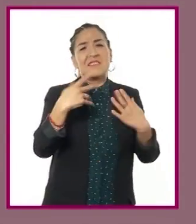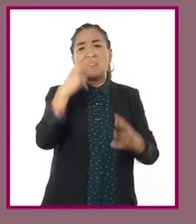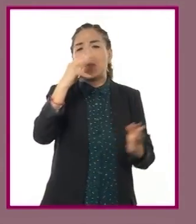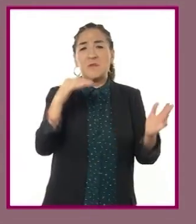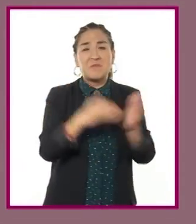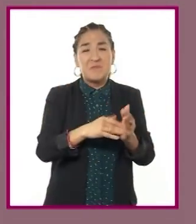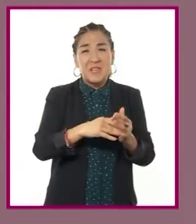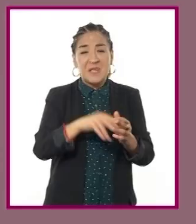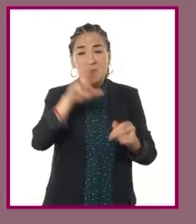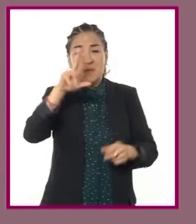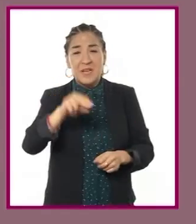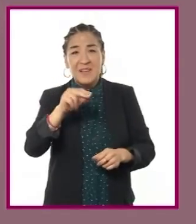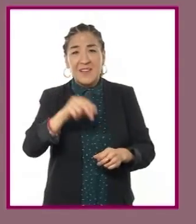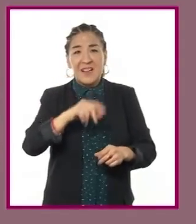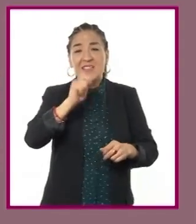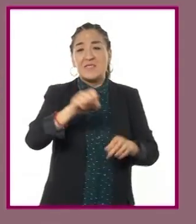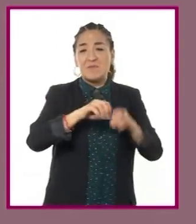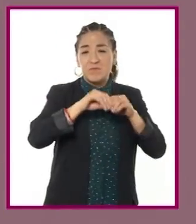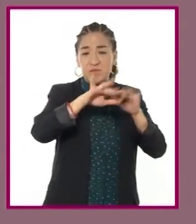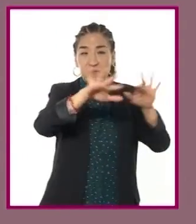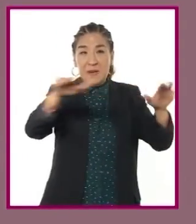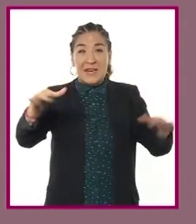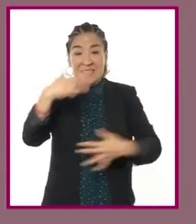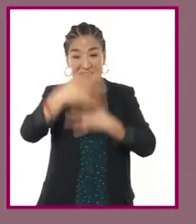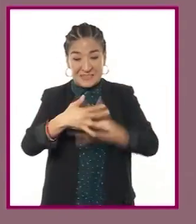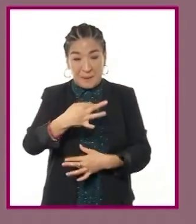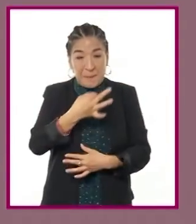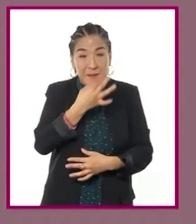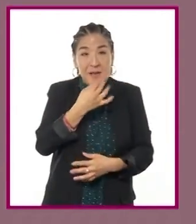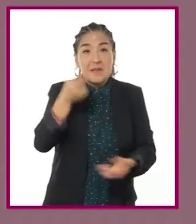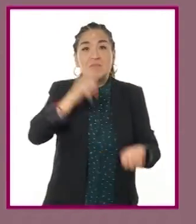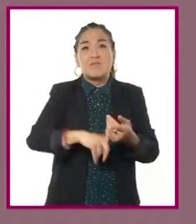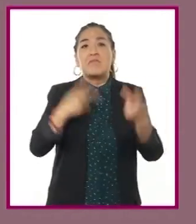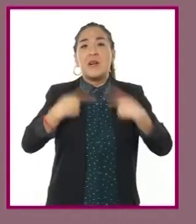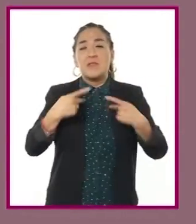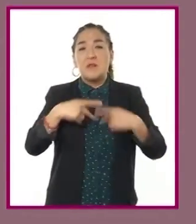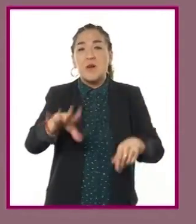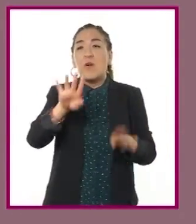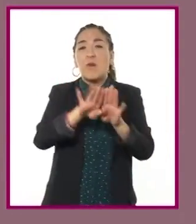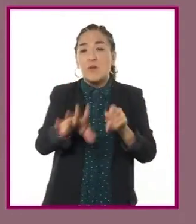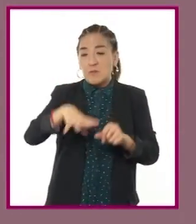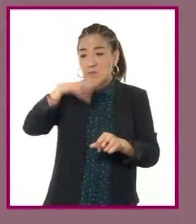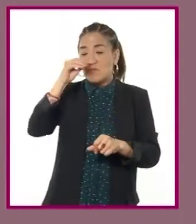2080 Röntgens, por lo que en 15 minutos un ser humano absorbería la dosis letal.